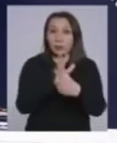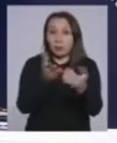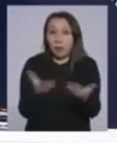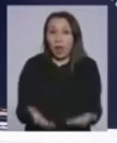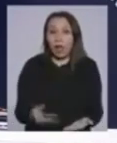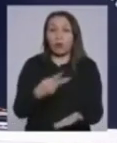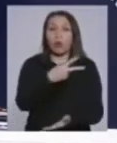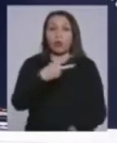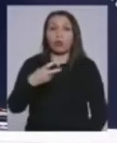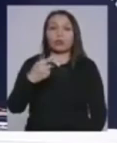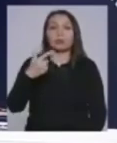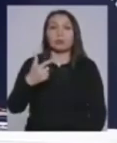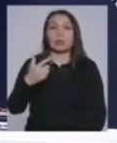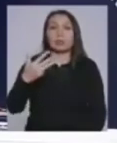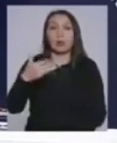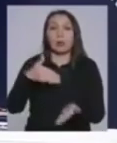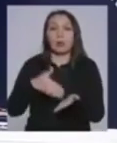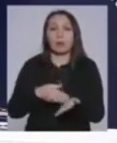país son